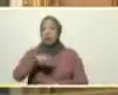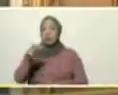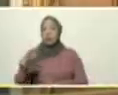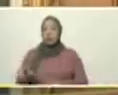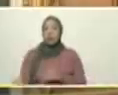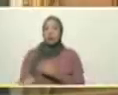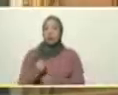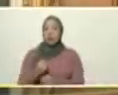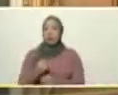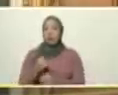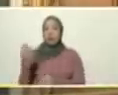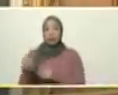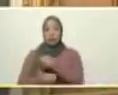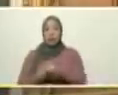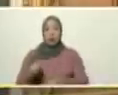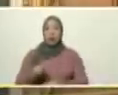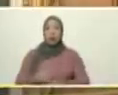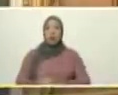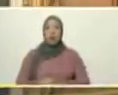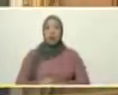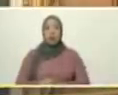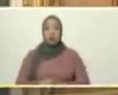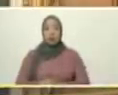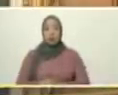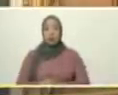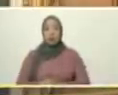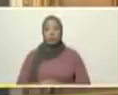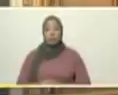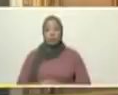mentira repetida mil veces.